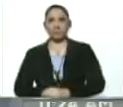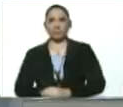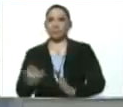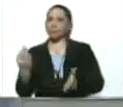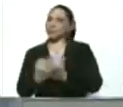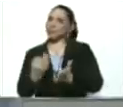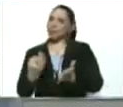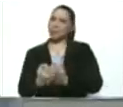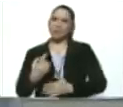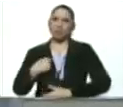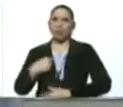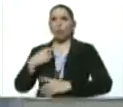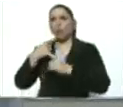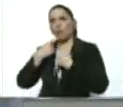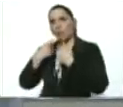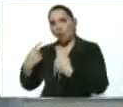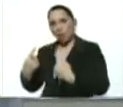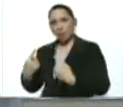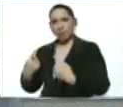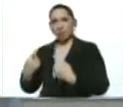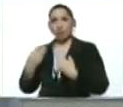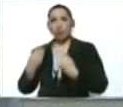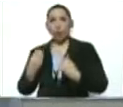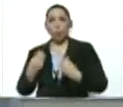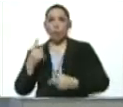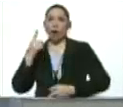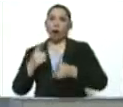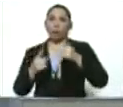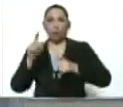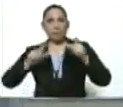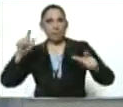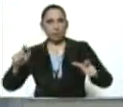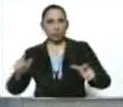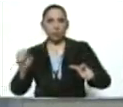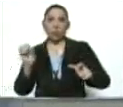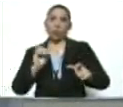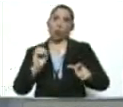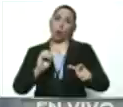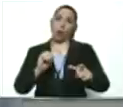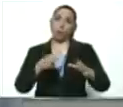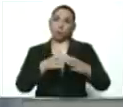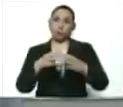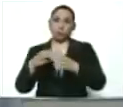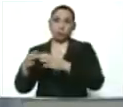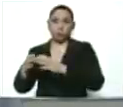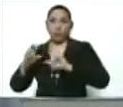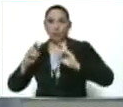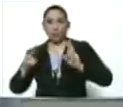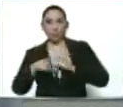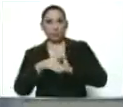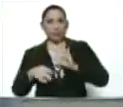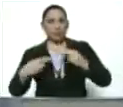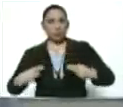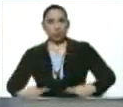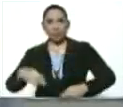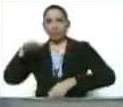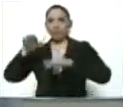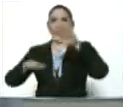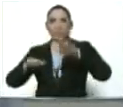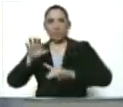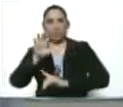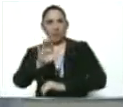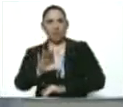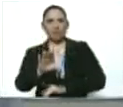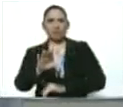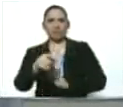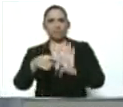voy a criticar, como para algunas personas o organismos la materia de derechos humanos, dependiendo del país, se